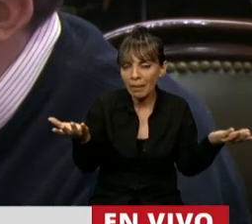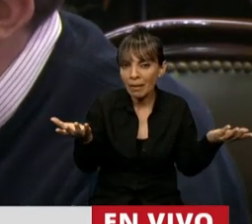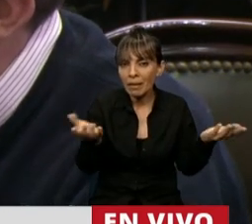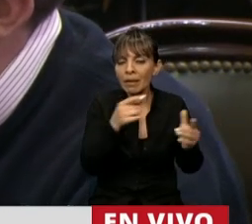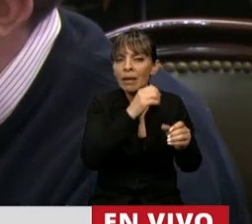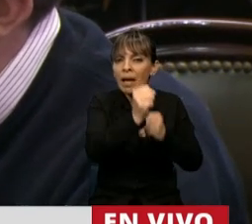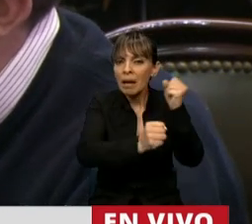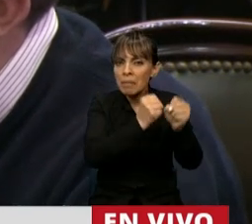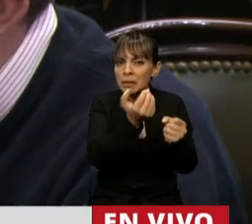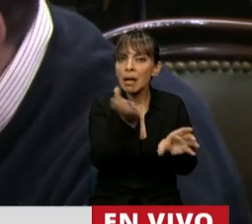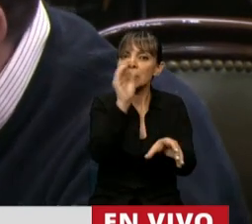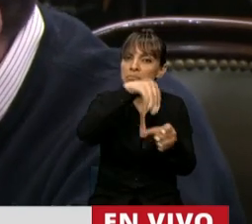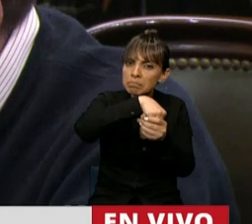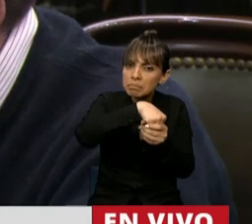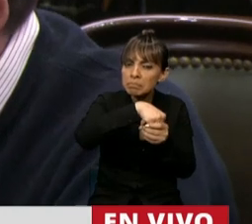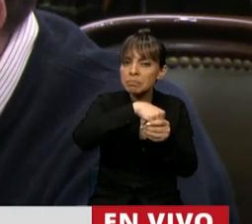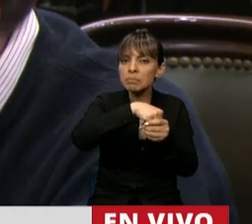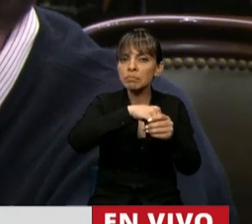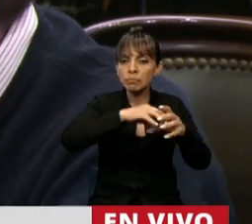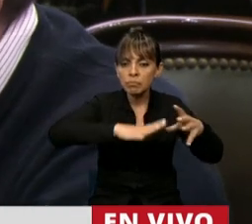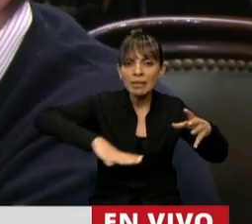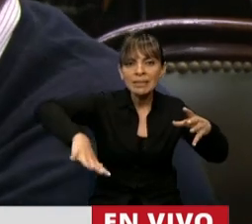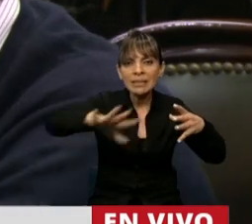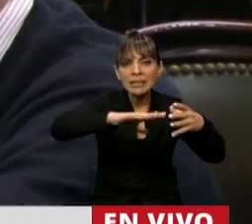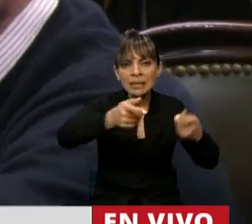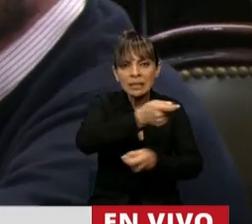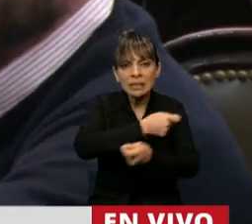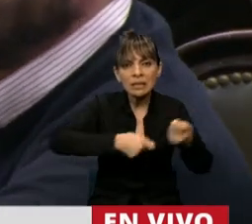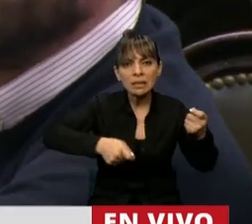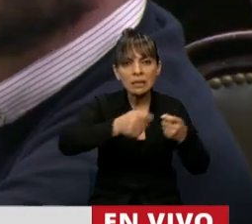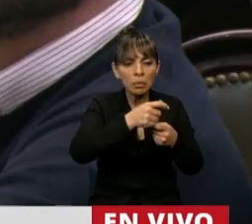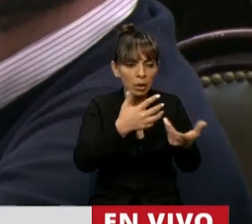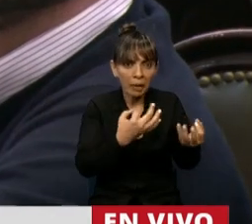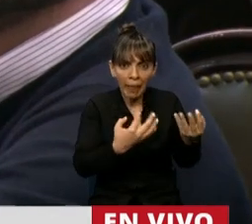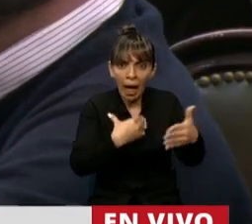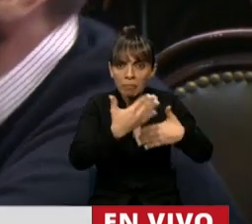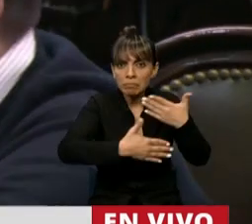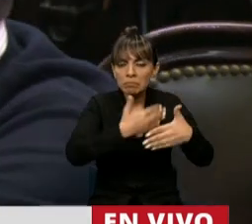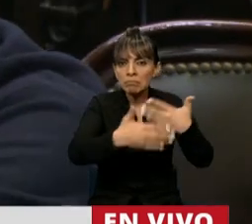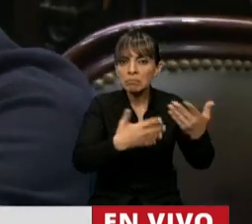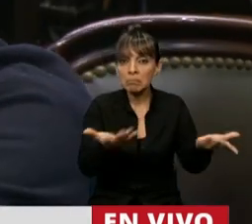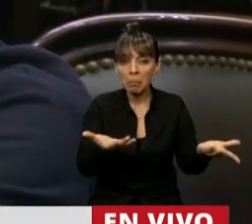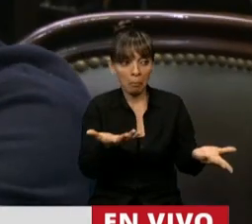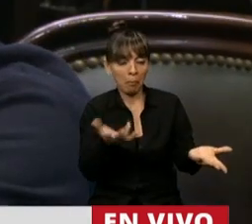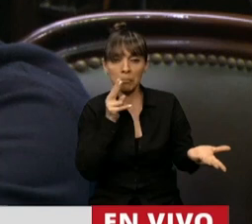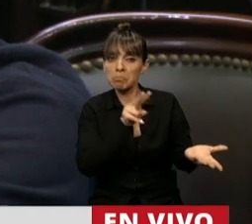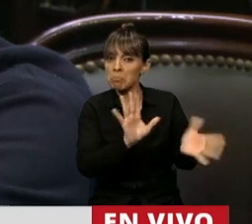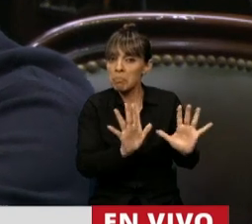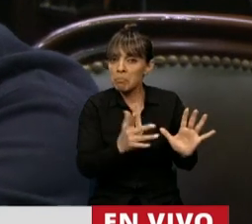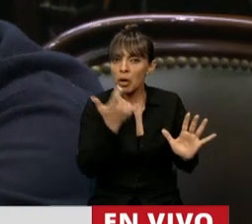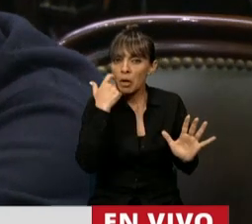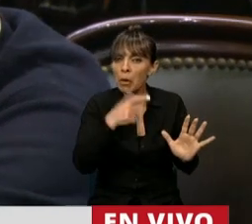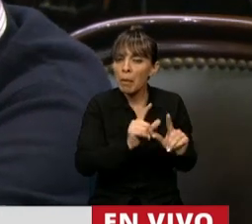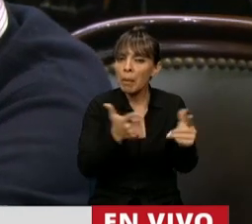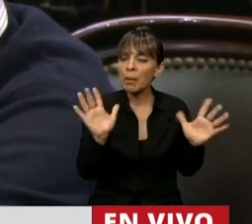parte de un ecosistema que verdaderamente tenga sentido. Y no me avergüenza que las empresas